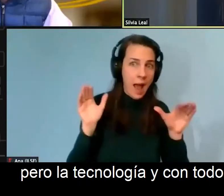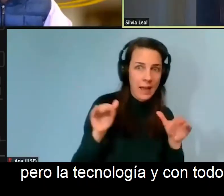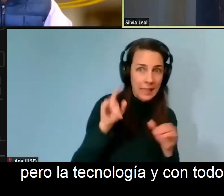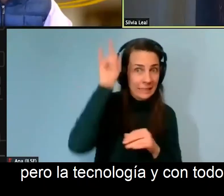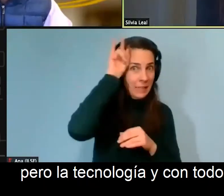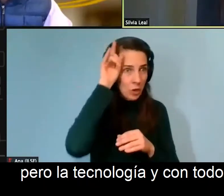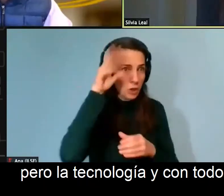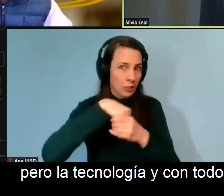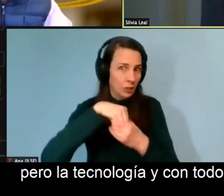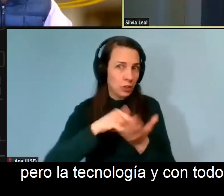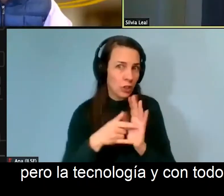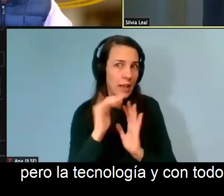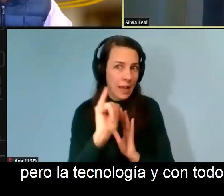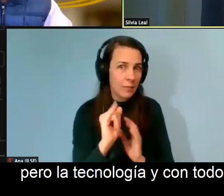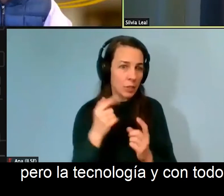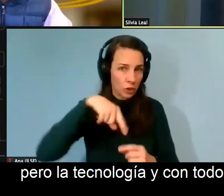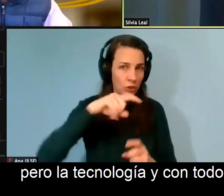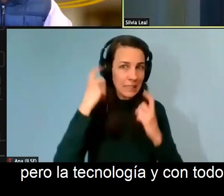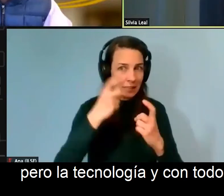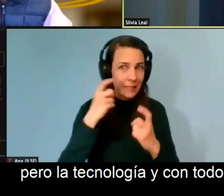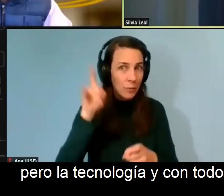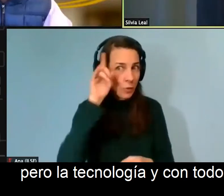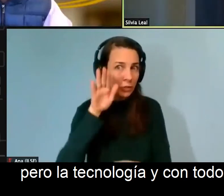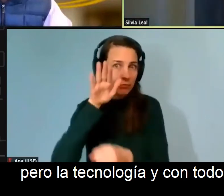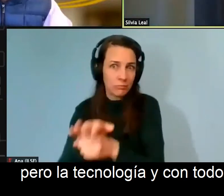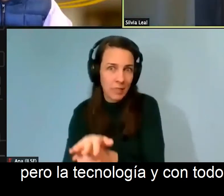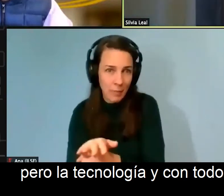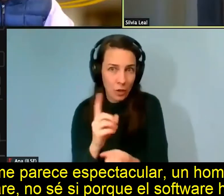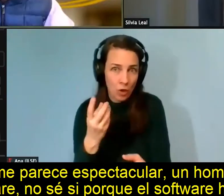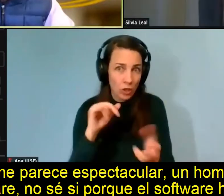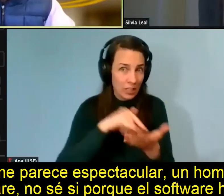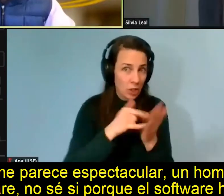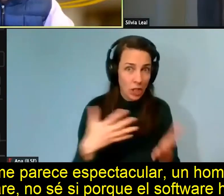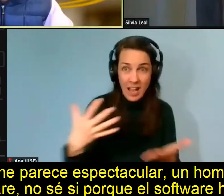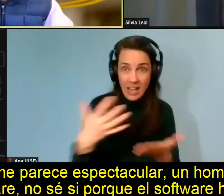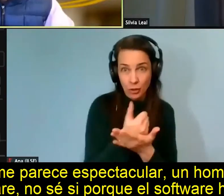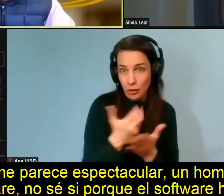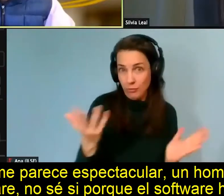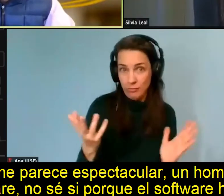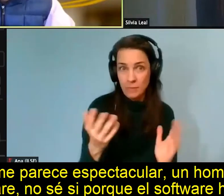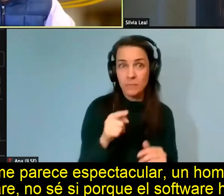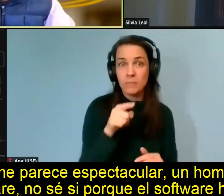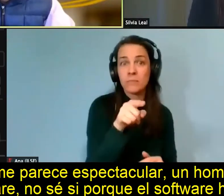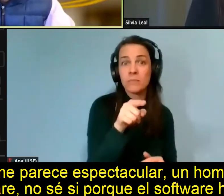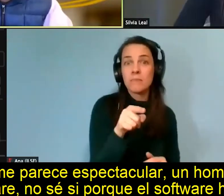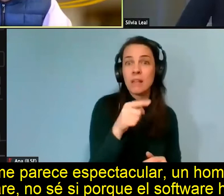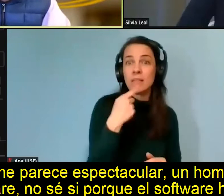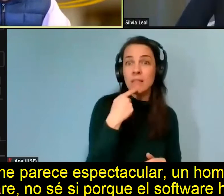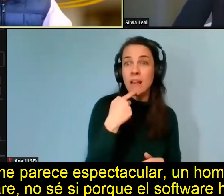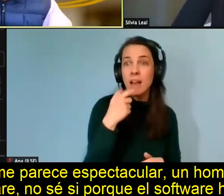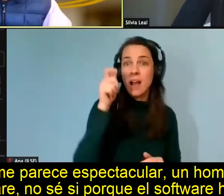salgan, pero la tecnología y con todo. La película Her me parece espectacular, desde luego,